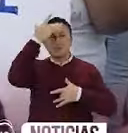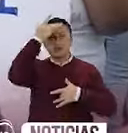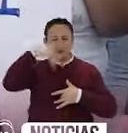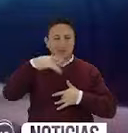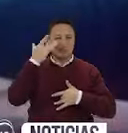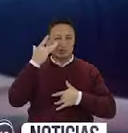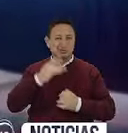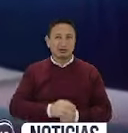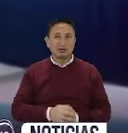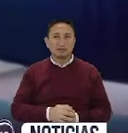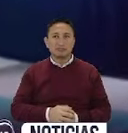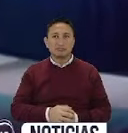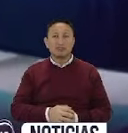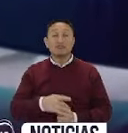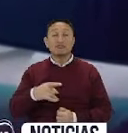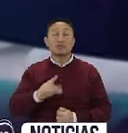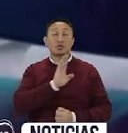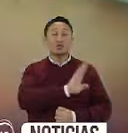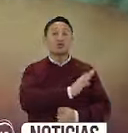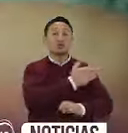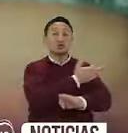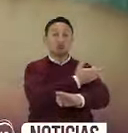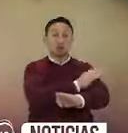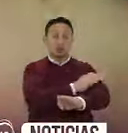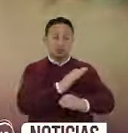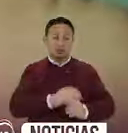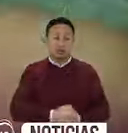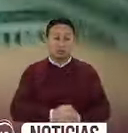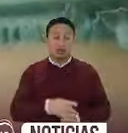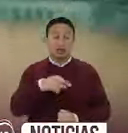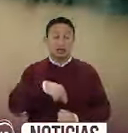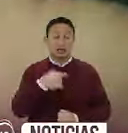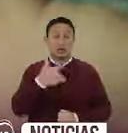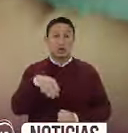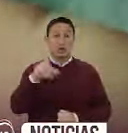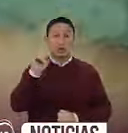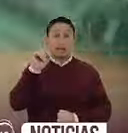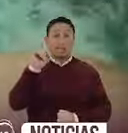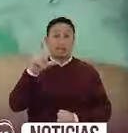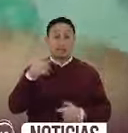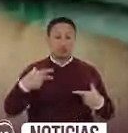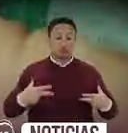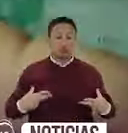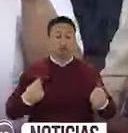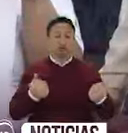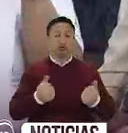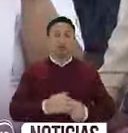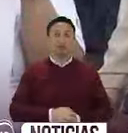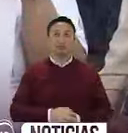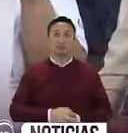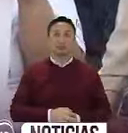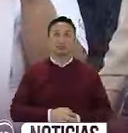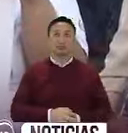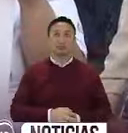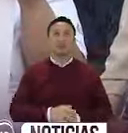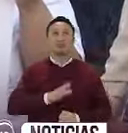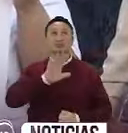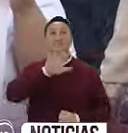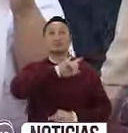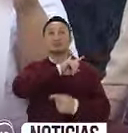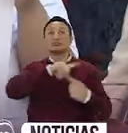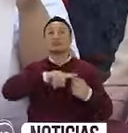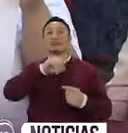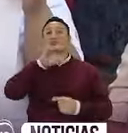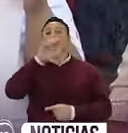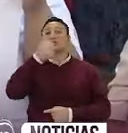rara. Señala que el tratamiento para la misma implica gastos que superan varios miles de dólares. Nos cuesta de 5 a 10 mil,